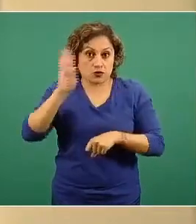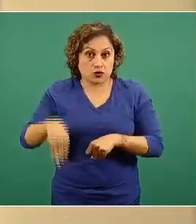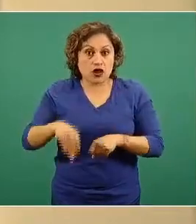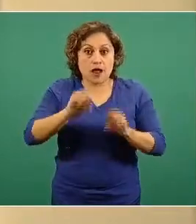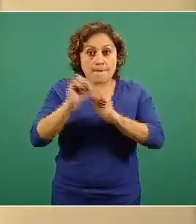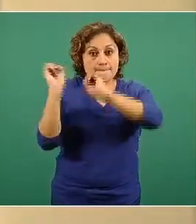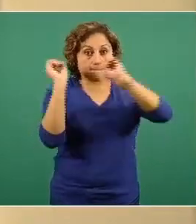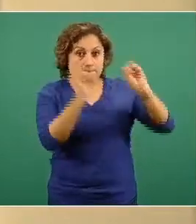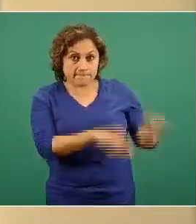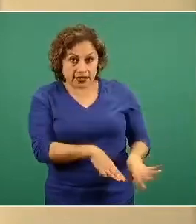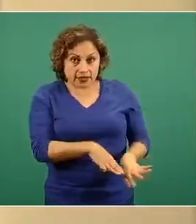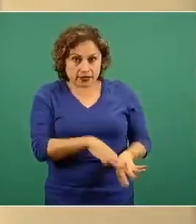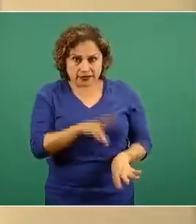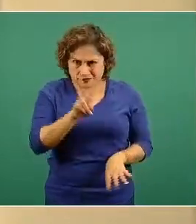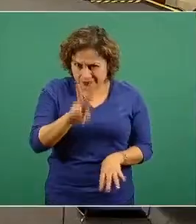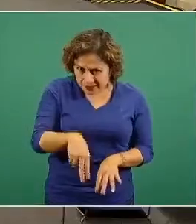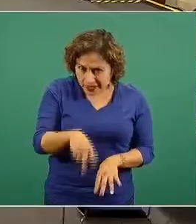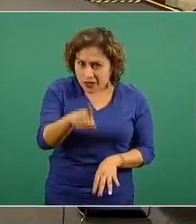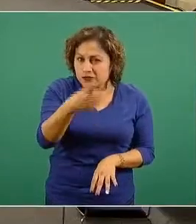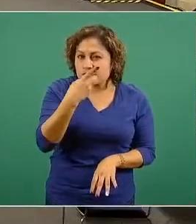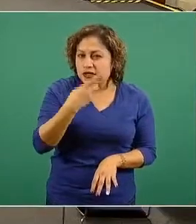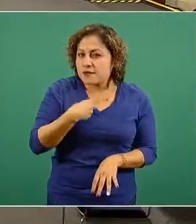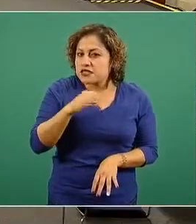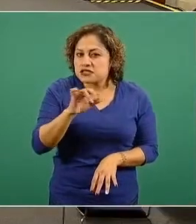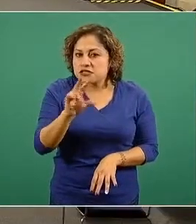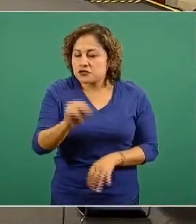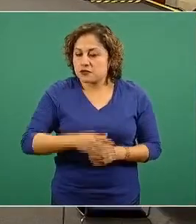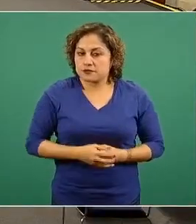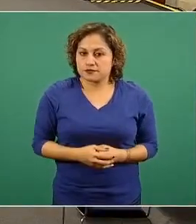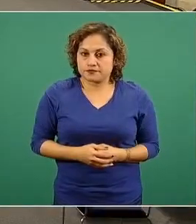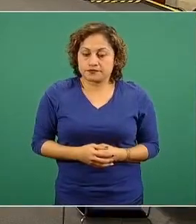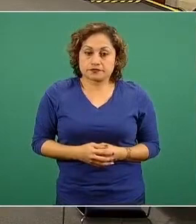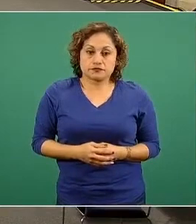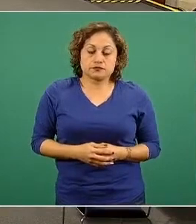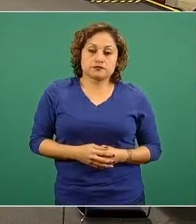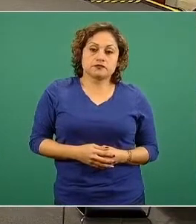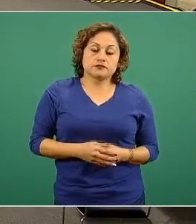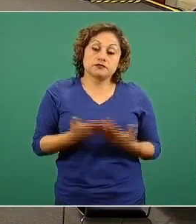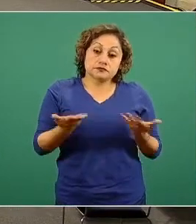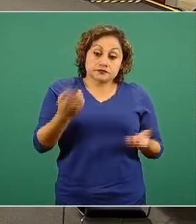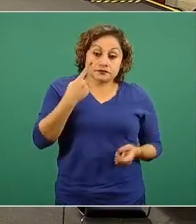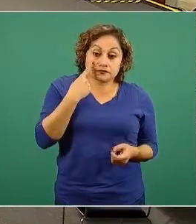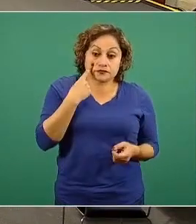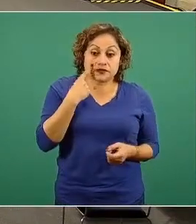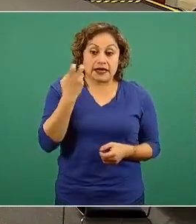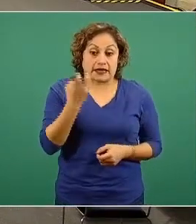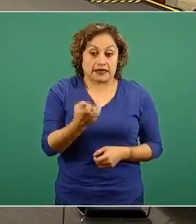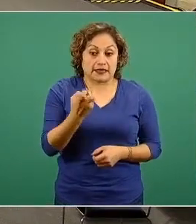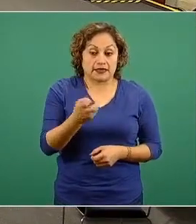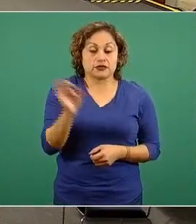cierto? ¿Qué recomiendan ustedes al respecto, doctor? Bueno, esta podría ser en un momento determinado, digamos, una